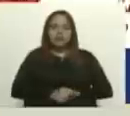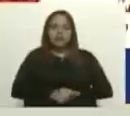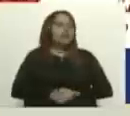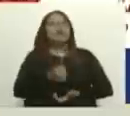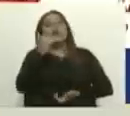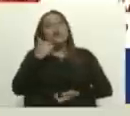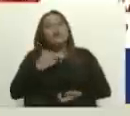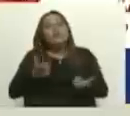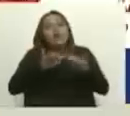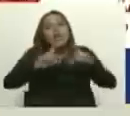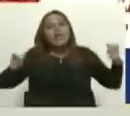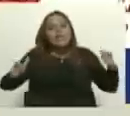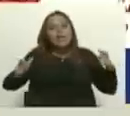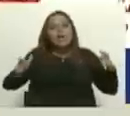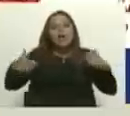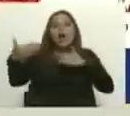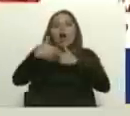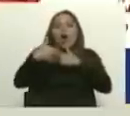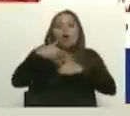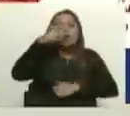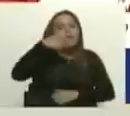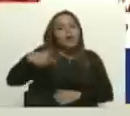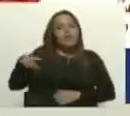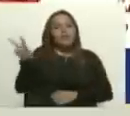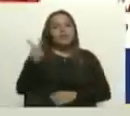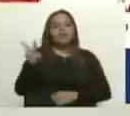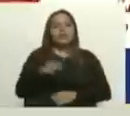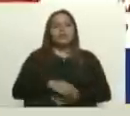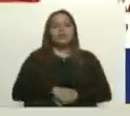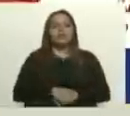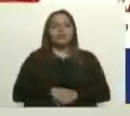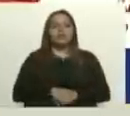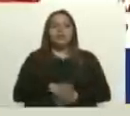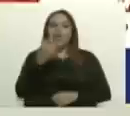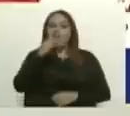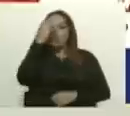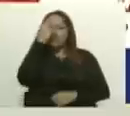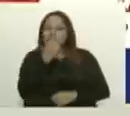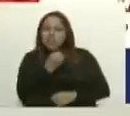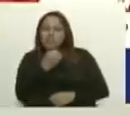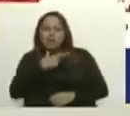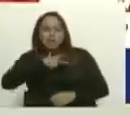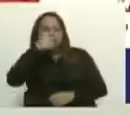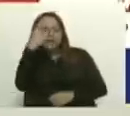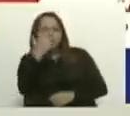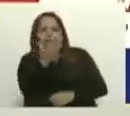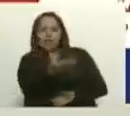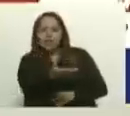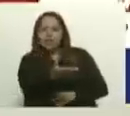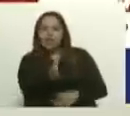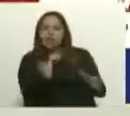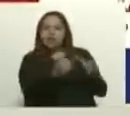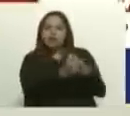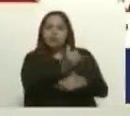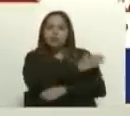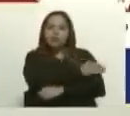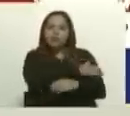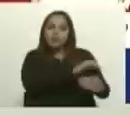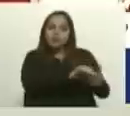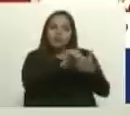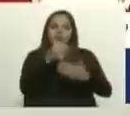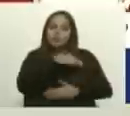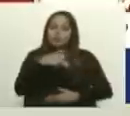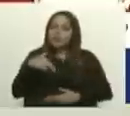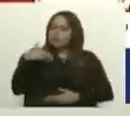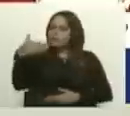una violencia generalizada contra todo un pueblo, dan tristeza y pena. Nosotros seguiremos adelante.